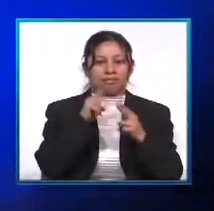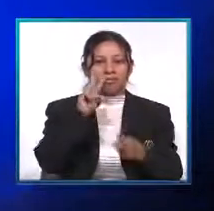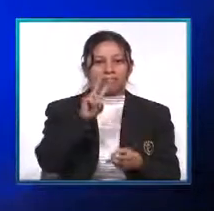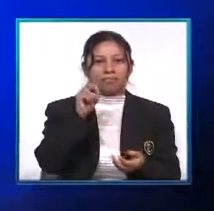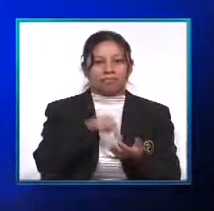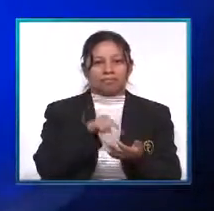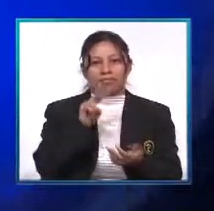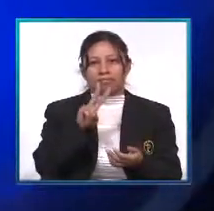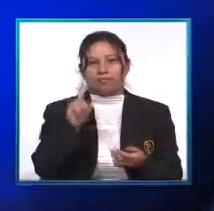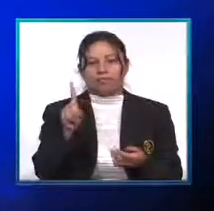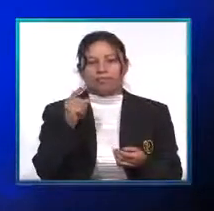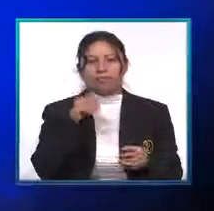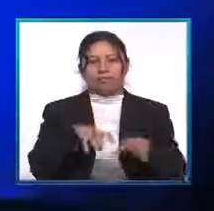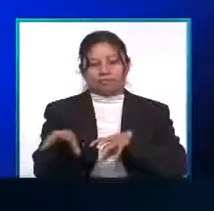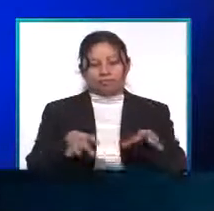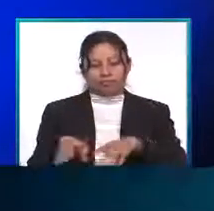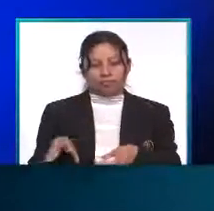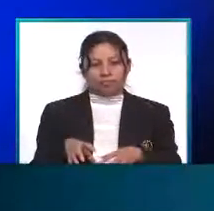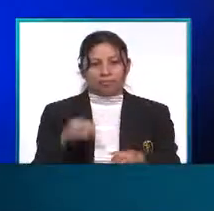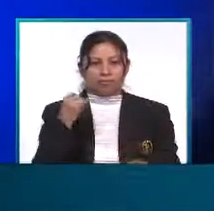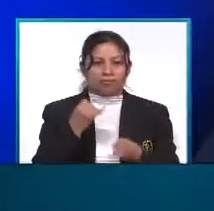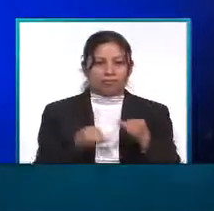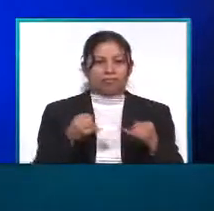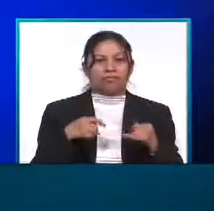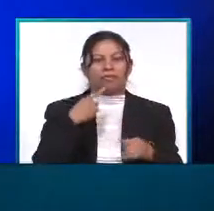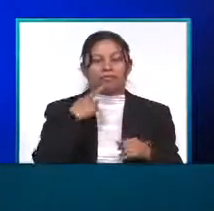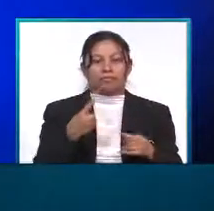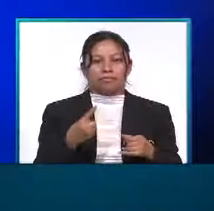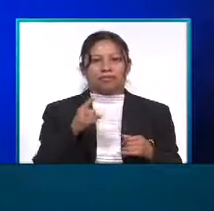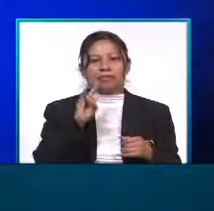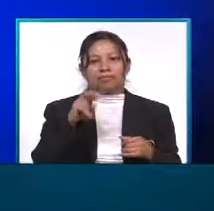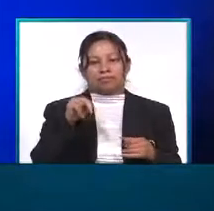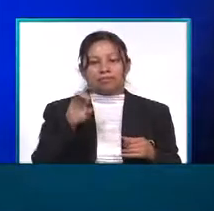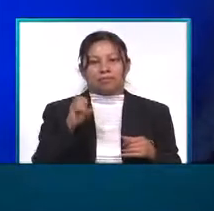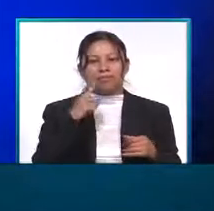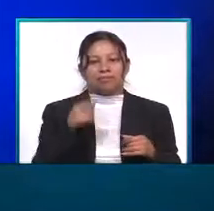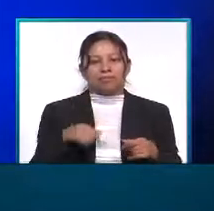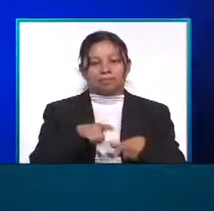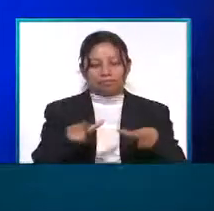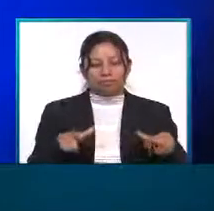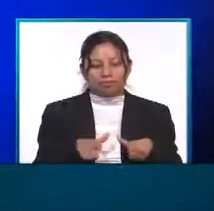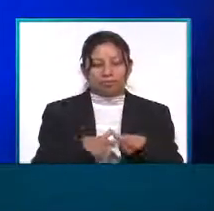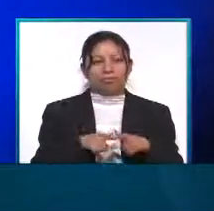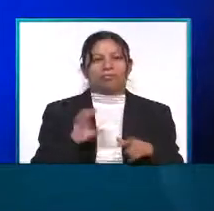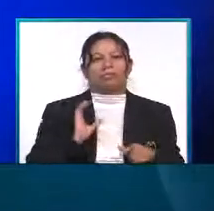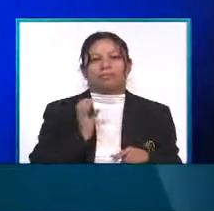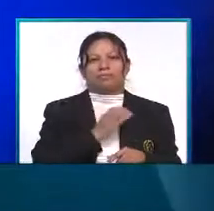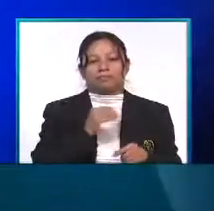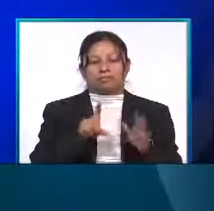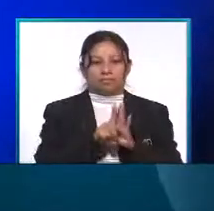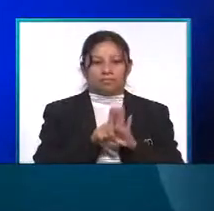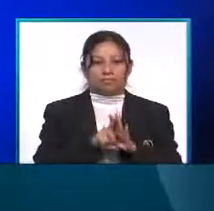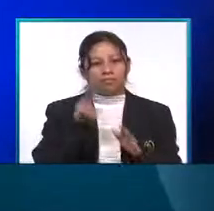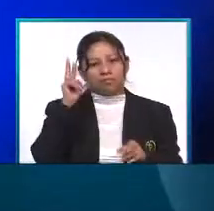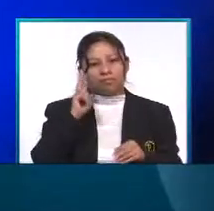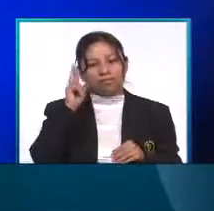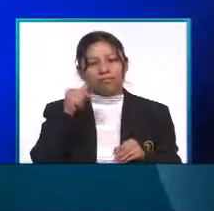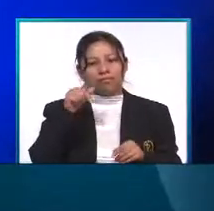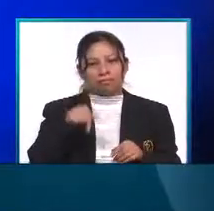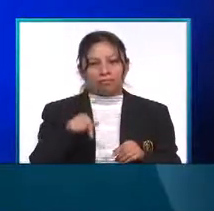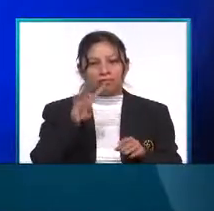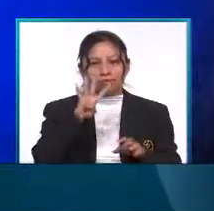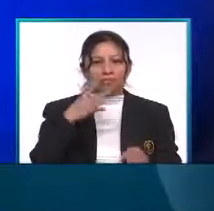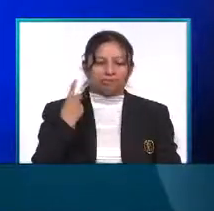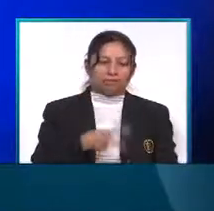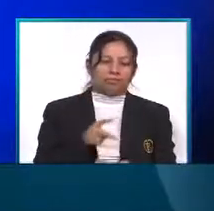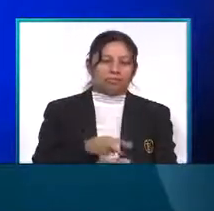el 2021. La actividad se llevará a cabo en el Salón de la Bancada UNE, también ubicada en el Palacio Legislativo. Recuerde que hoy al filo de